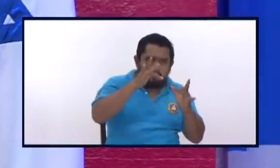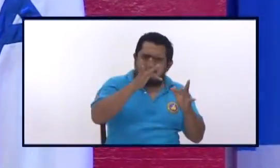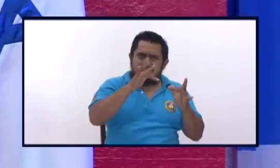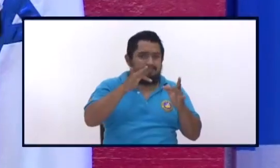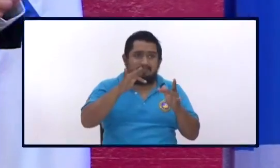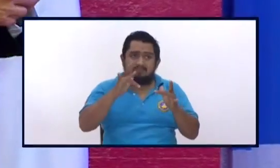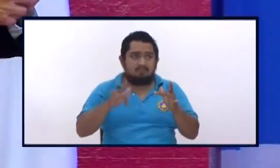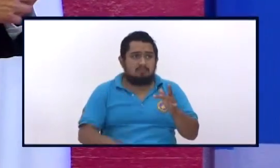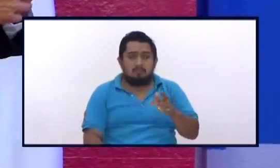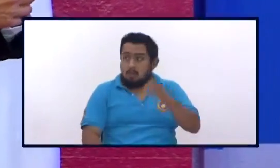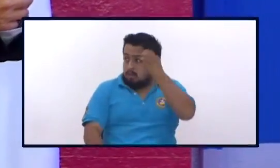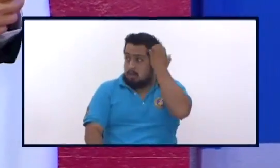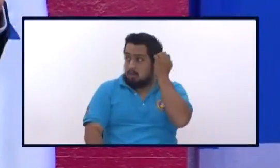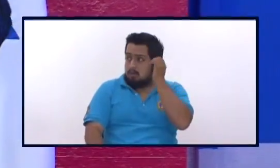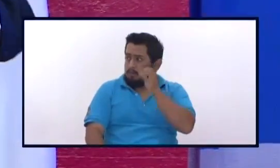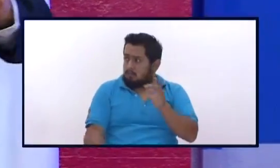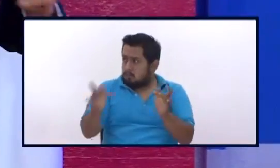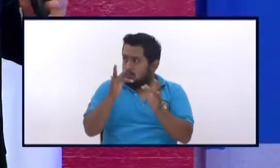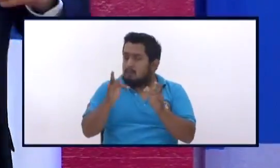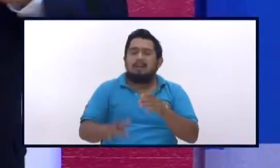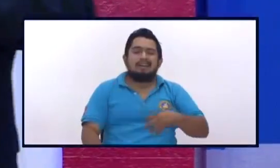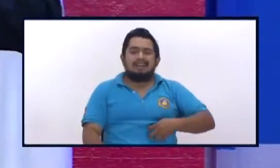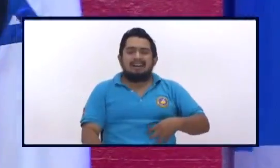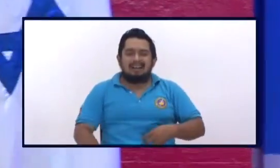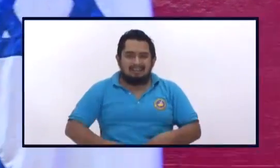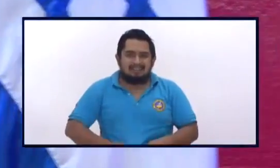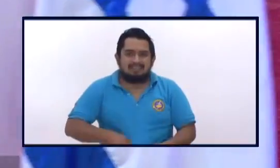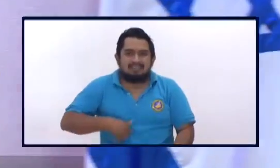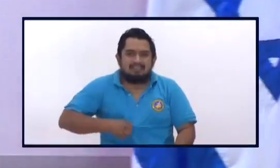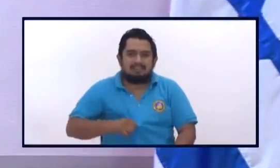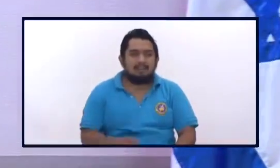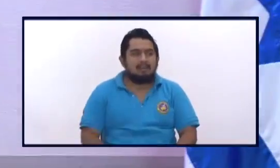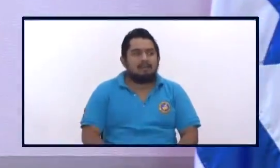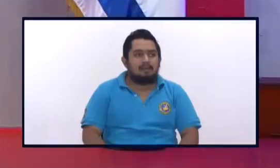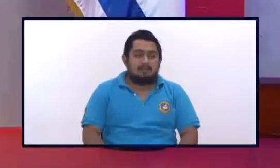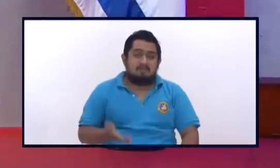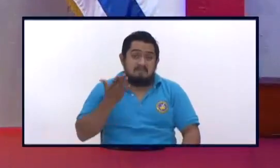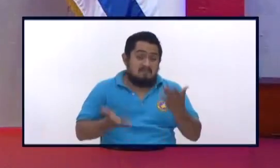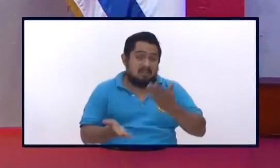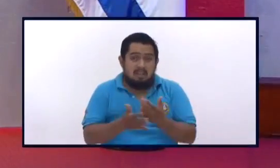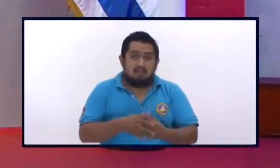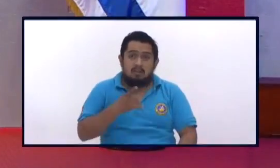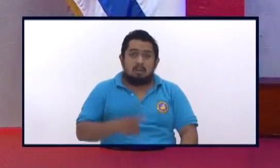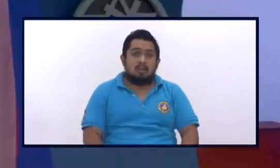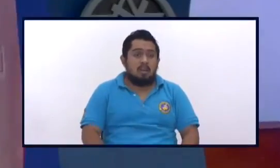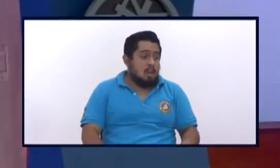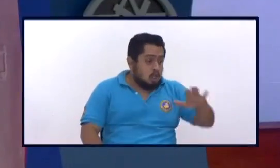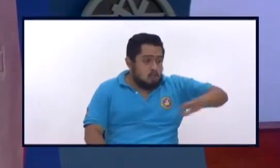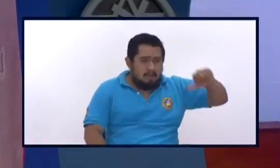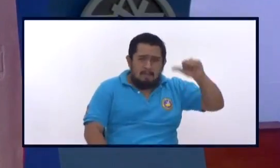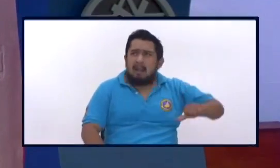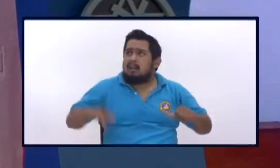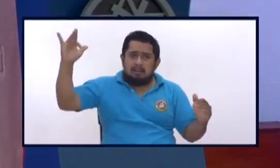no sé si algo será que la cobertura llega a los casinos